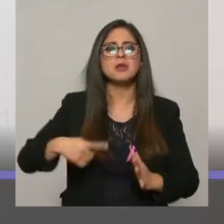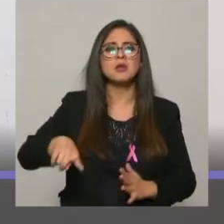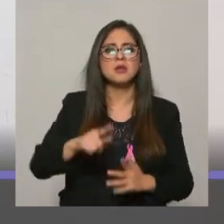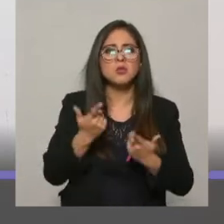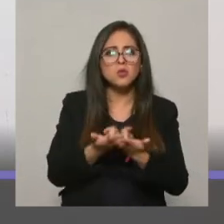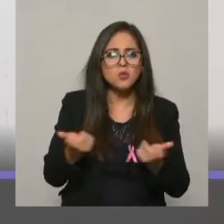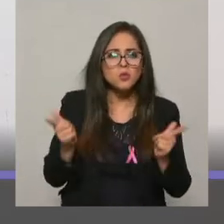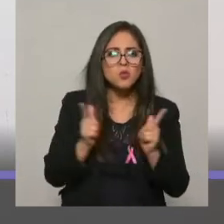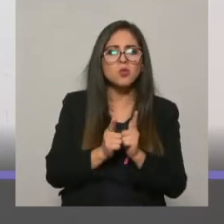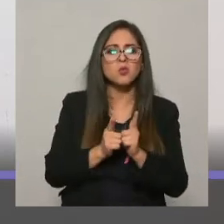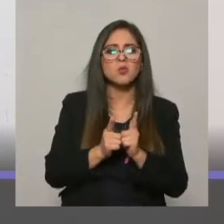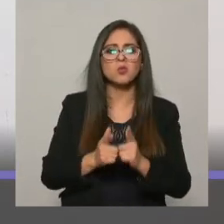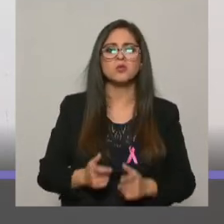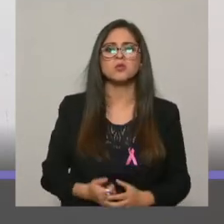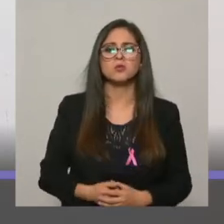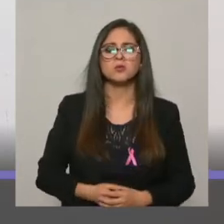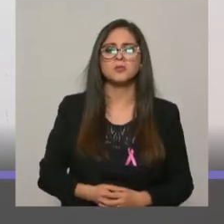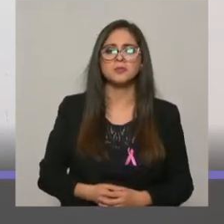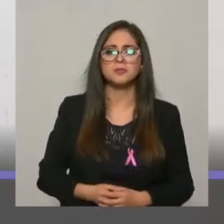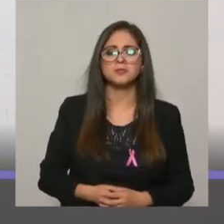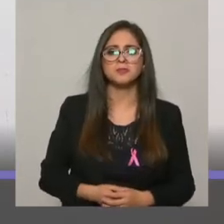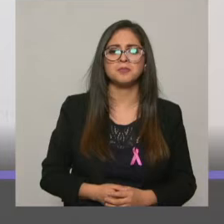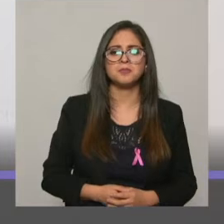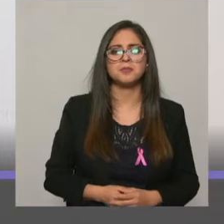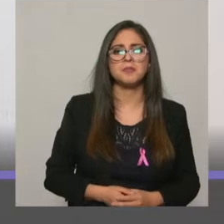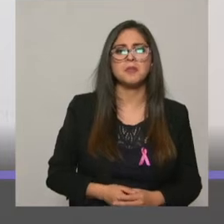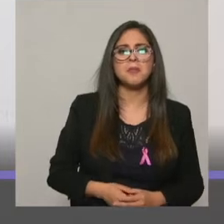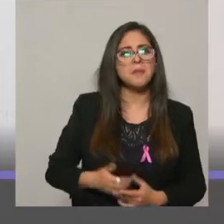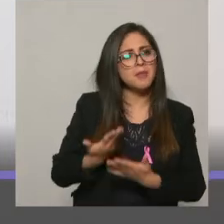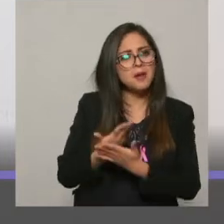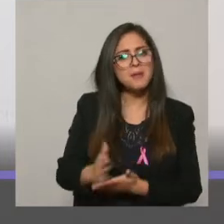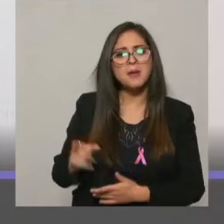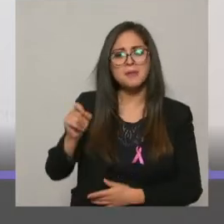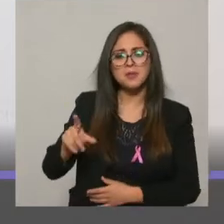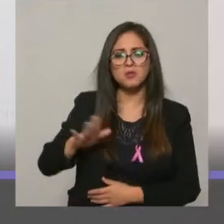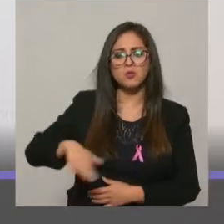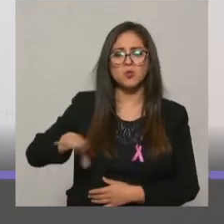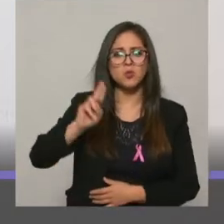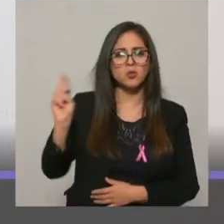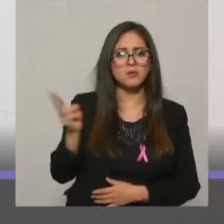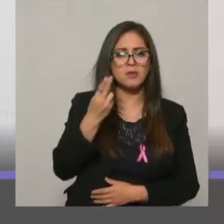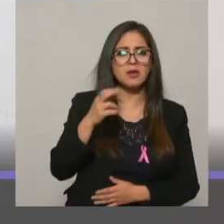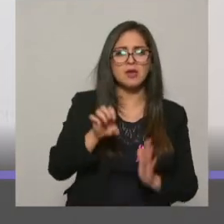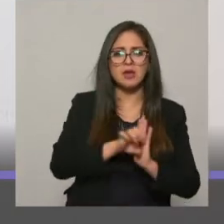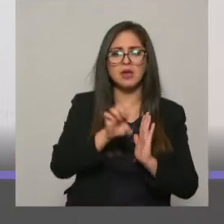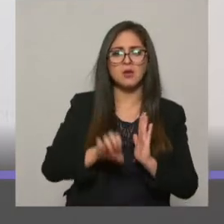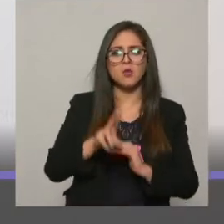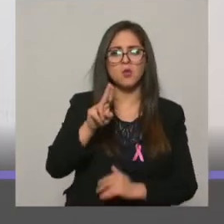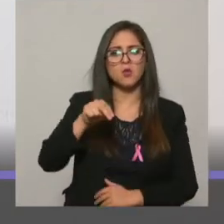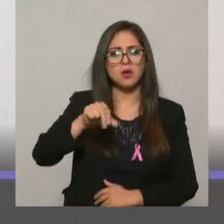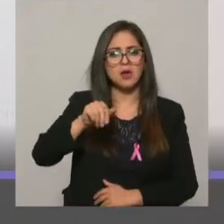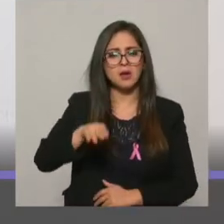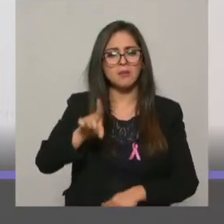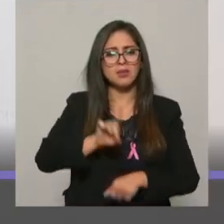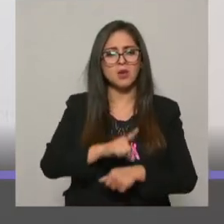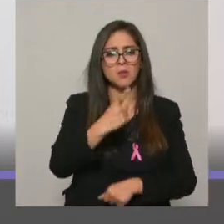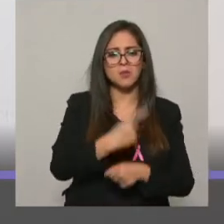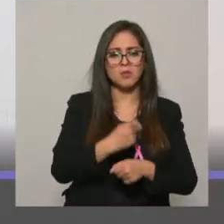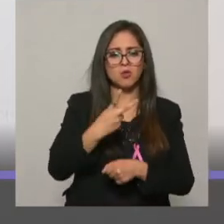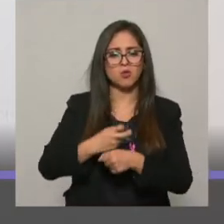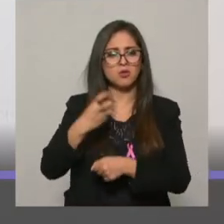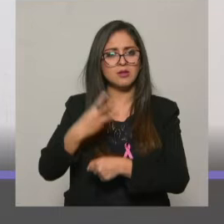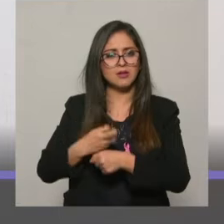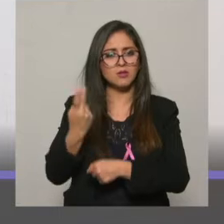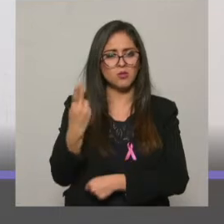colectivos y grupos. Las universidades también, la UNAM, de hecho, ahora el 1, 2 y 3 de noviembre